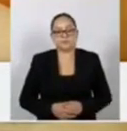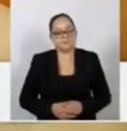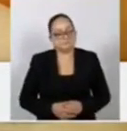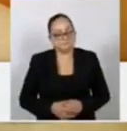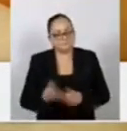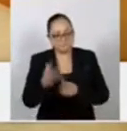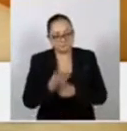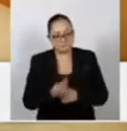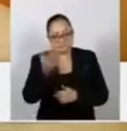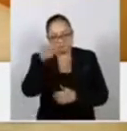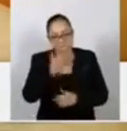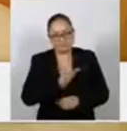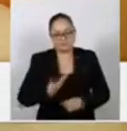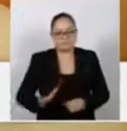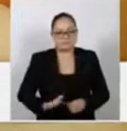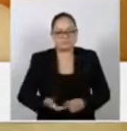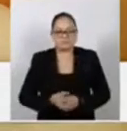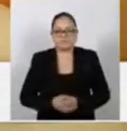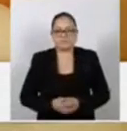Con su permiso, señor presidente.